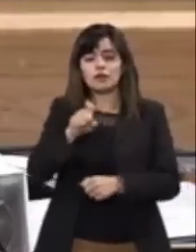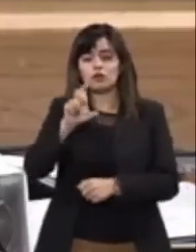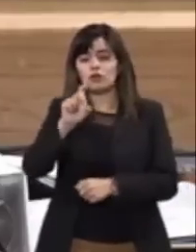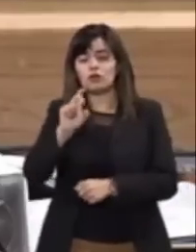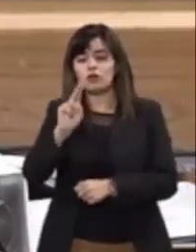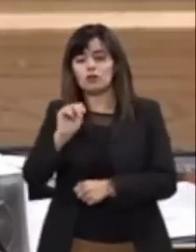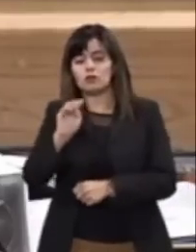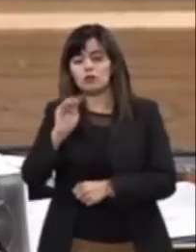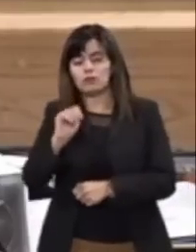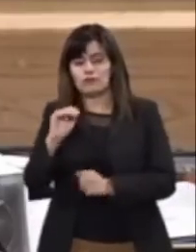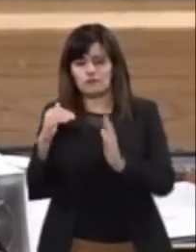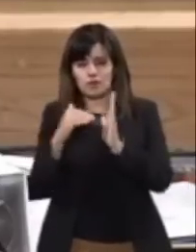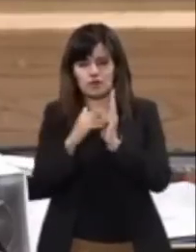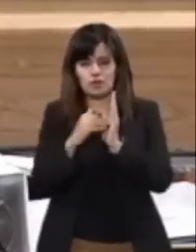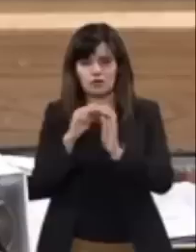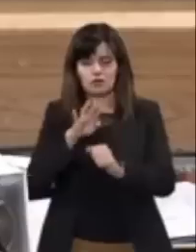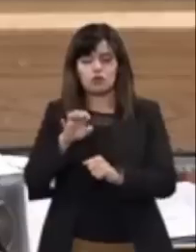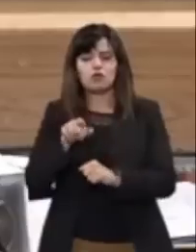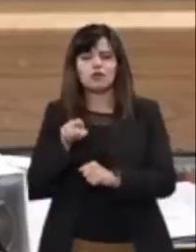139,415 urnas electrónicas en